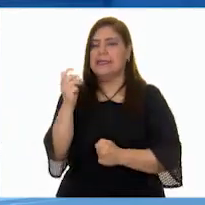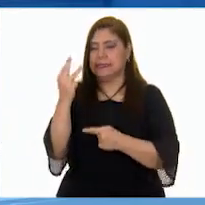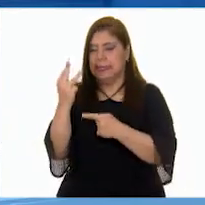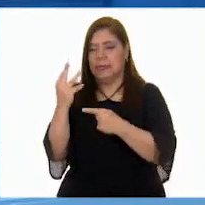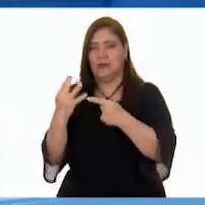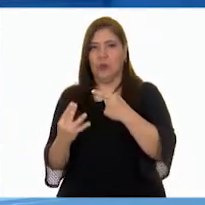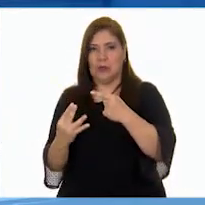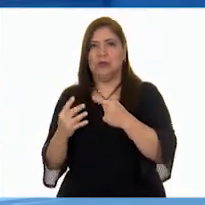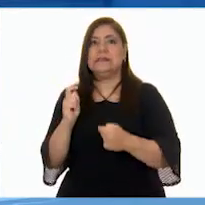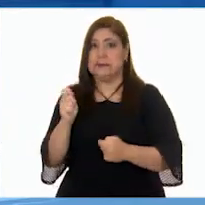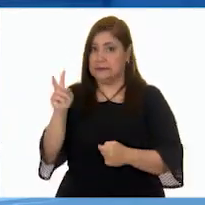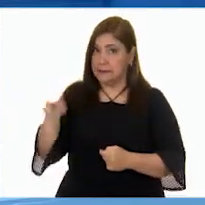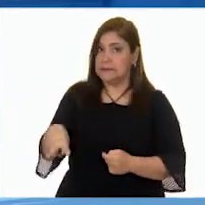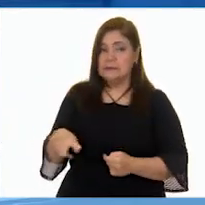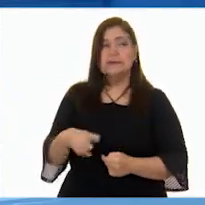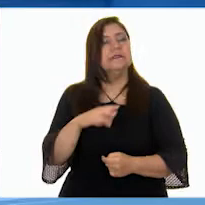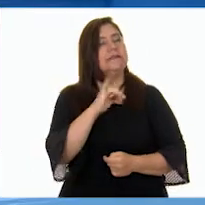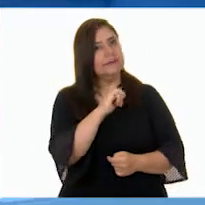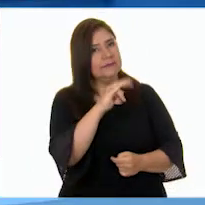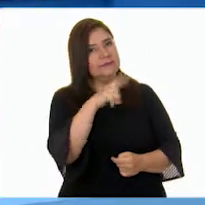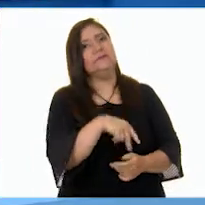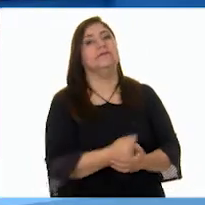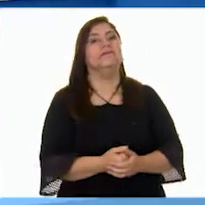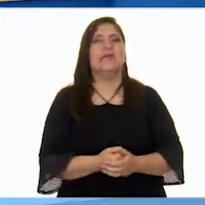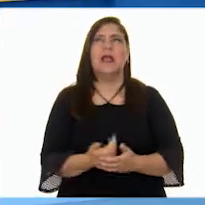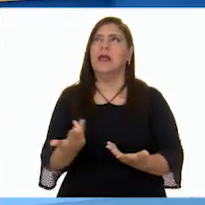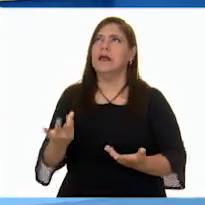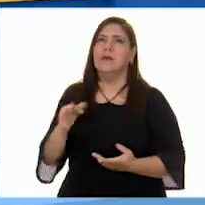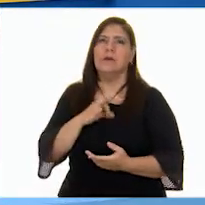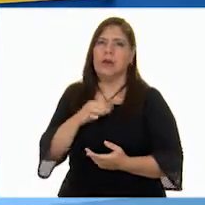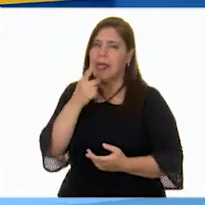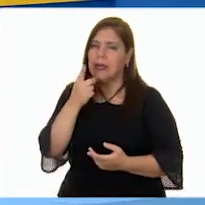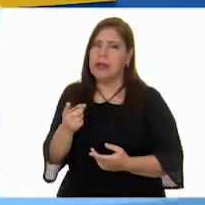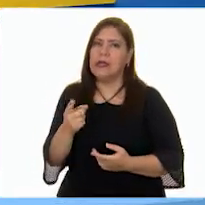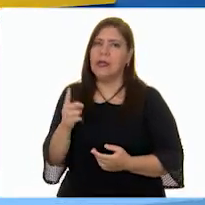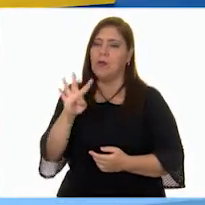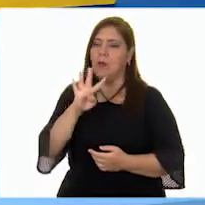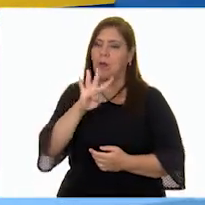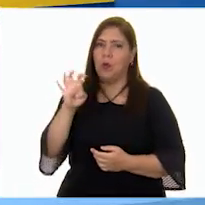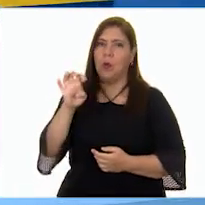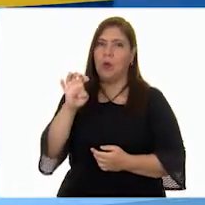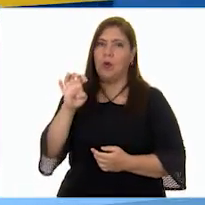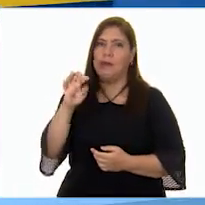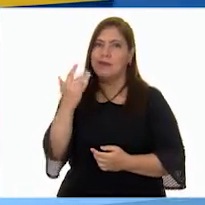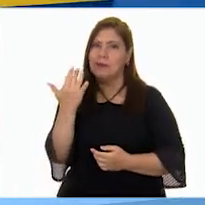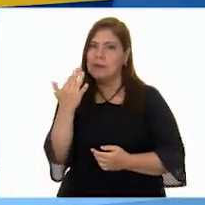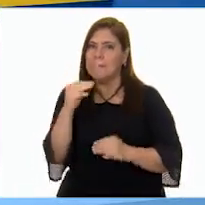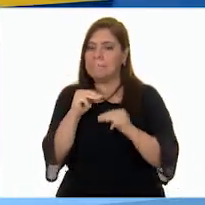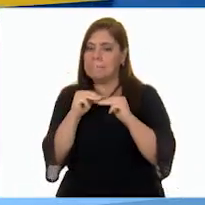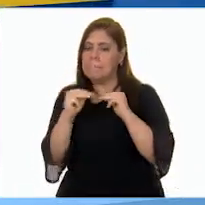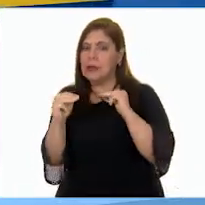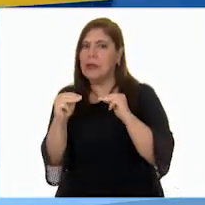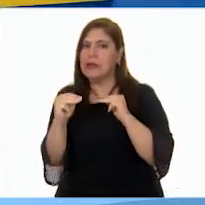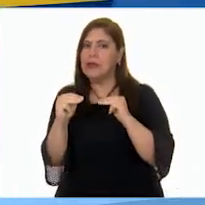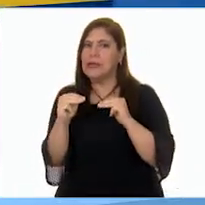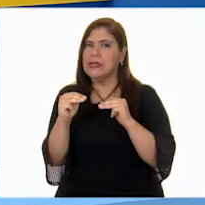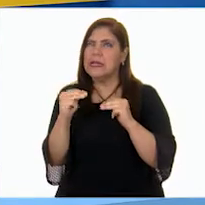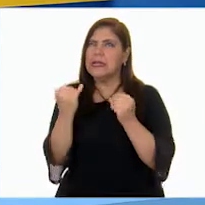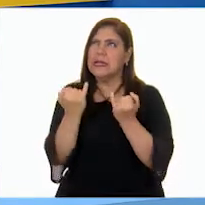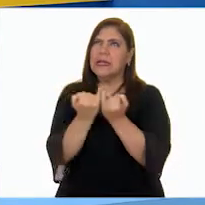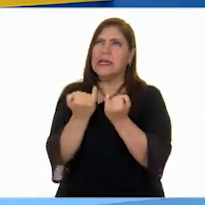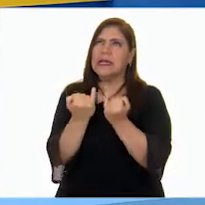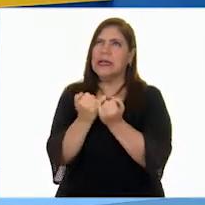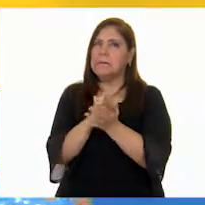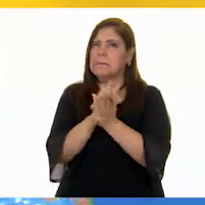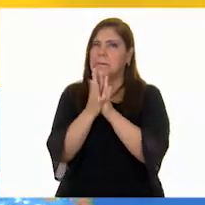cuartos, ¿cierto? Cierto. Entonces, ¿podemos decir que 450 metros son también las 3 cuartas partes